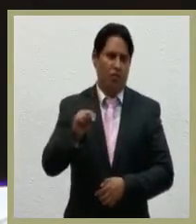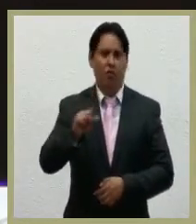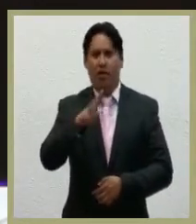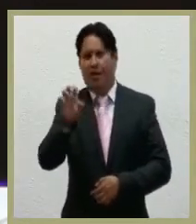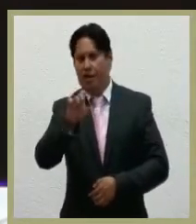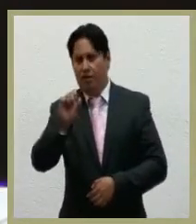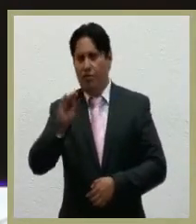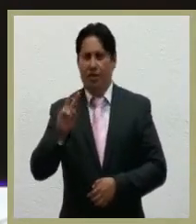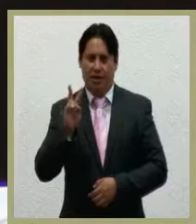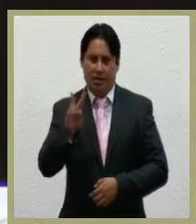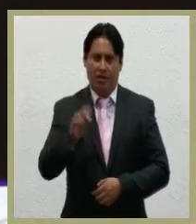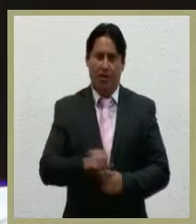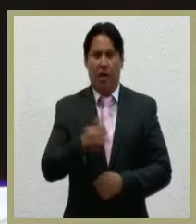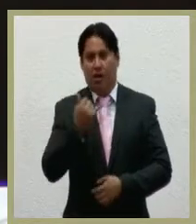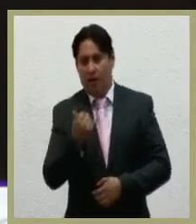2.585.592 y